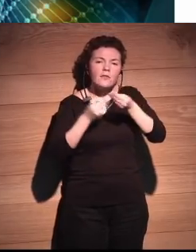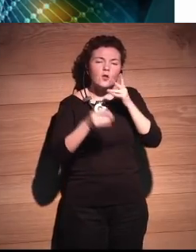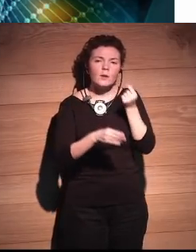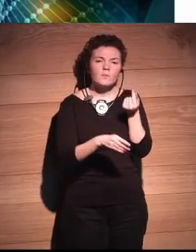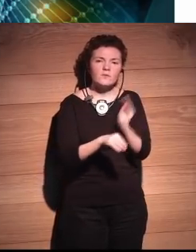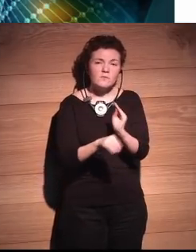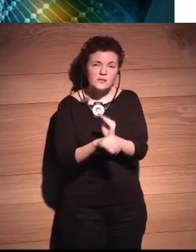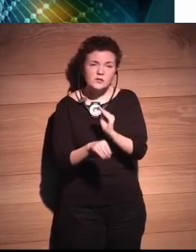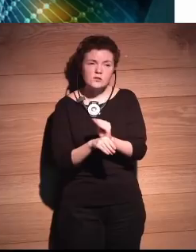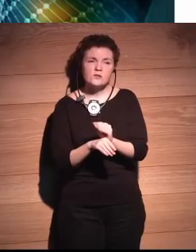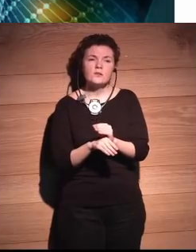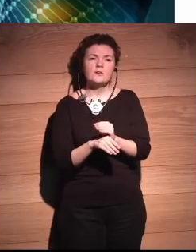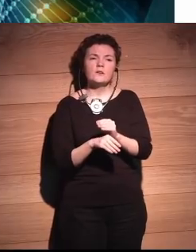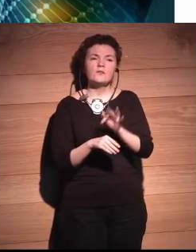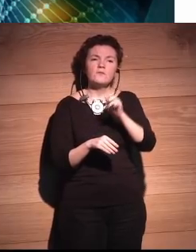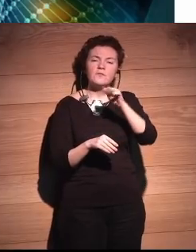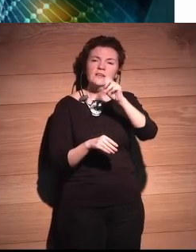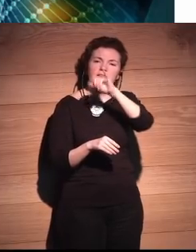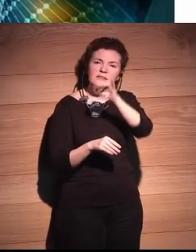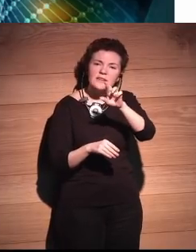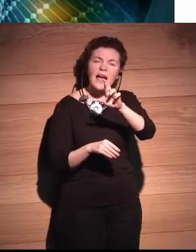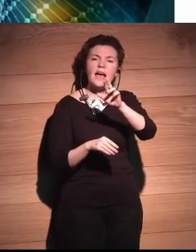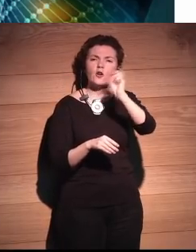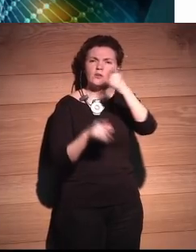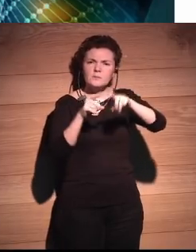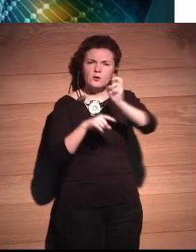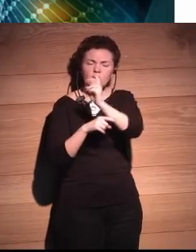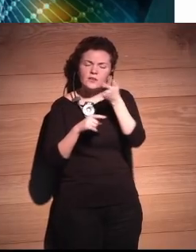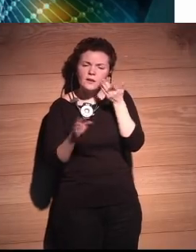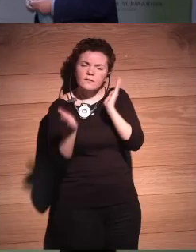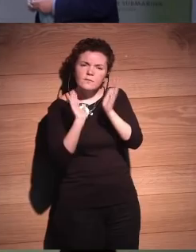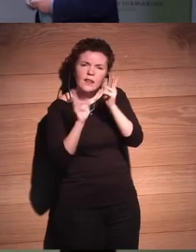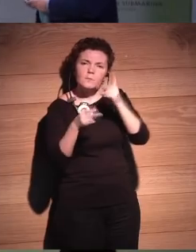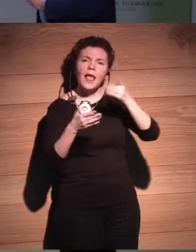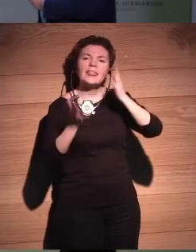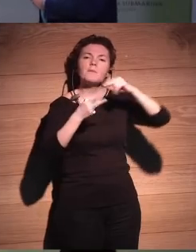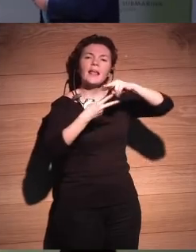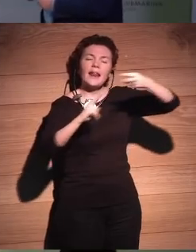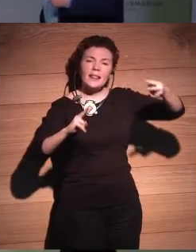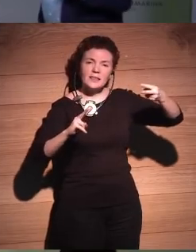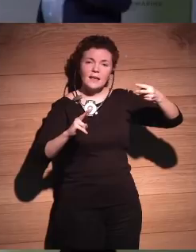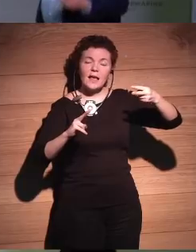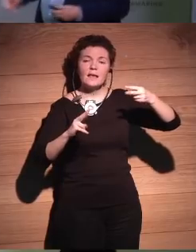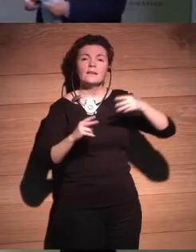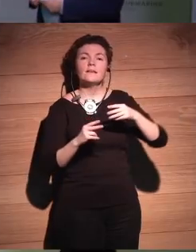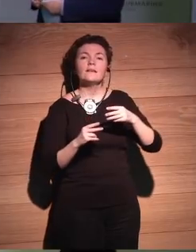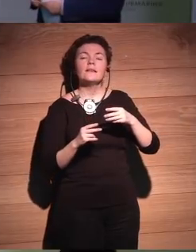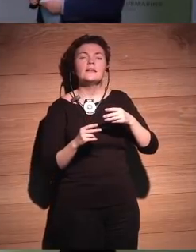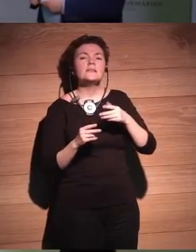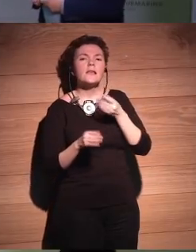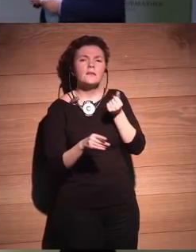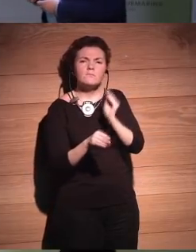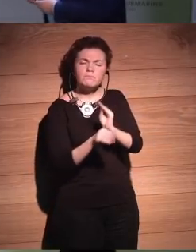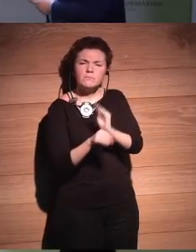ejemplo, Pfizer, Higher Education World Foundation, están trabajando mucho en la terapia en la terapia génica, y están